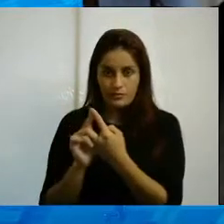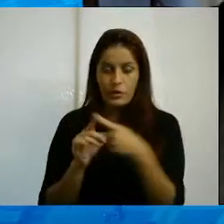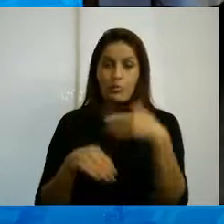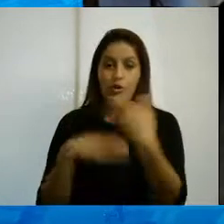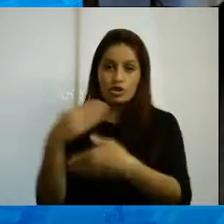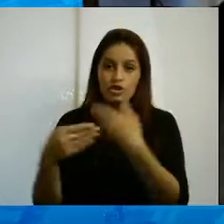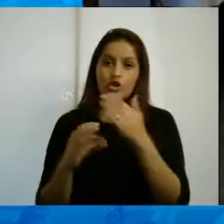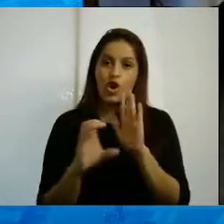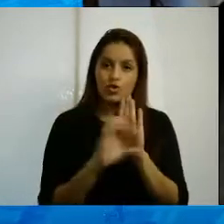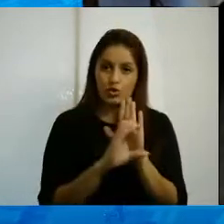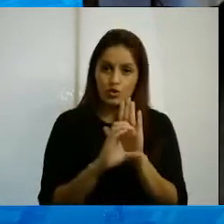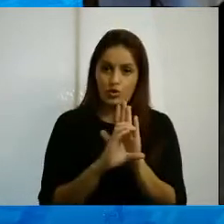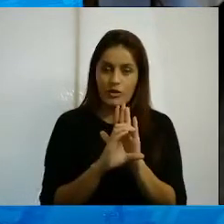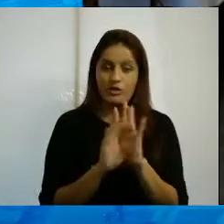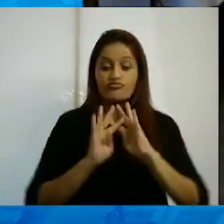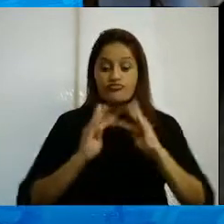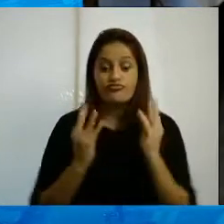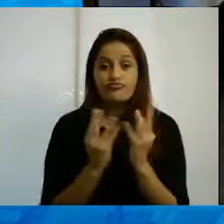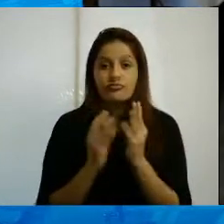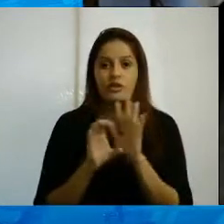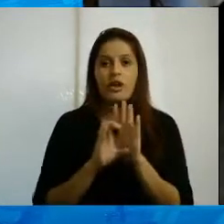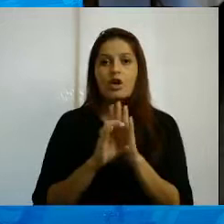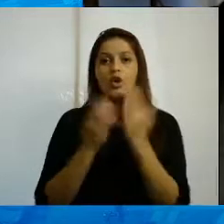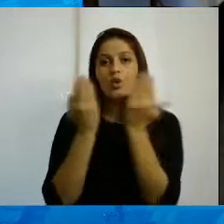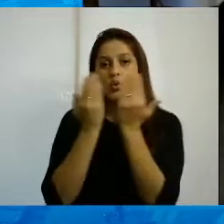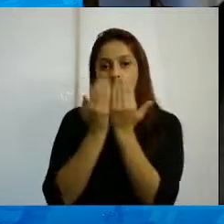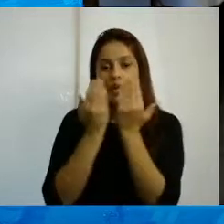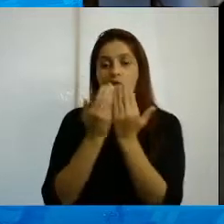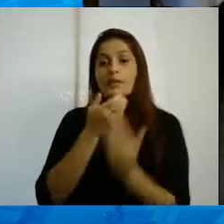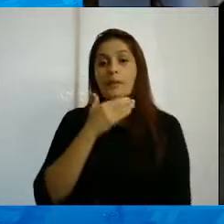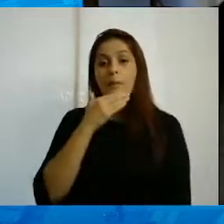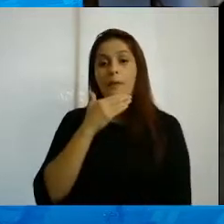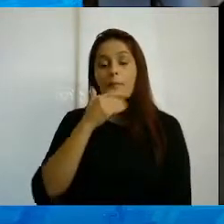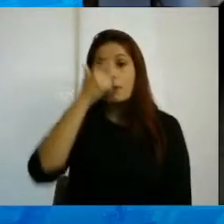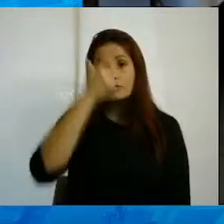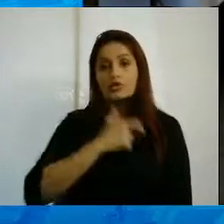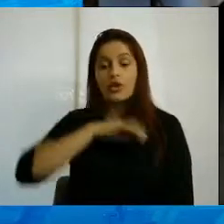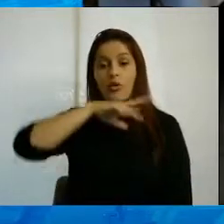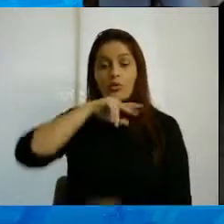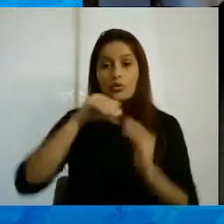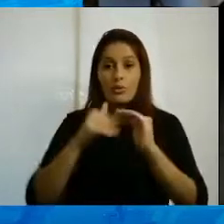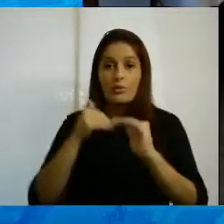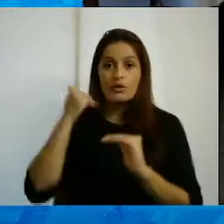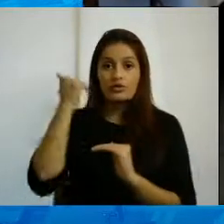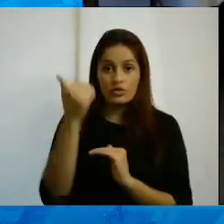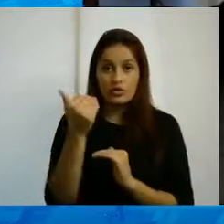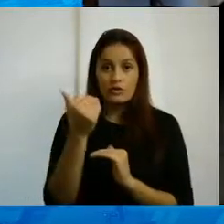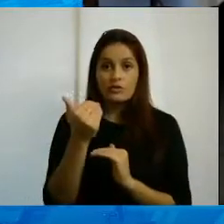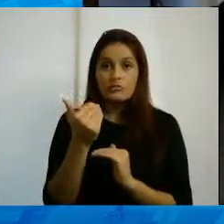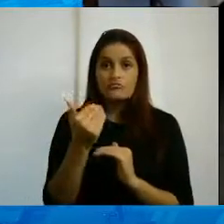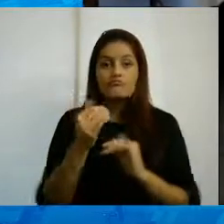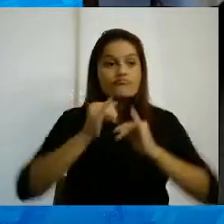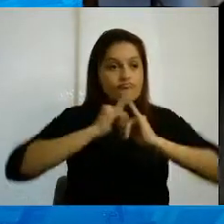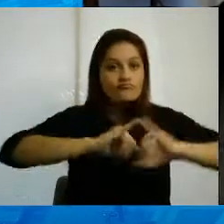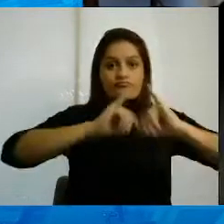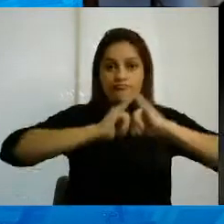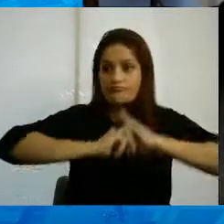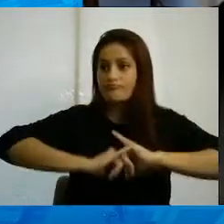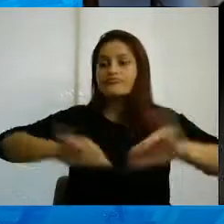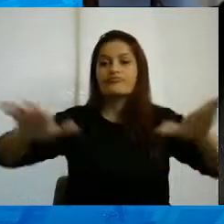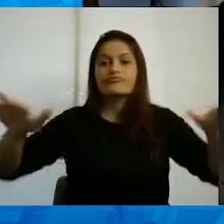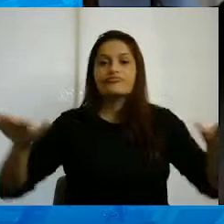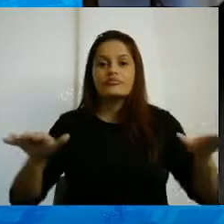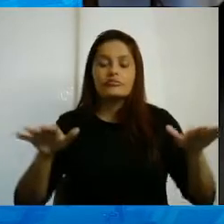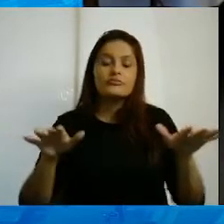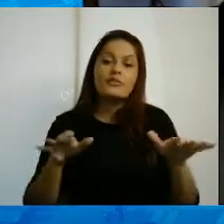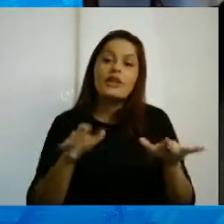han realizado cabildos constituyentes a los estudiantes y con las personas mayores. O sea, es súper importante de que este tipo de discusión hoy en día se esté dando, y sobre